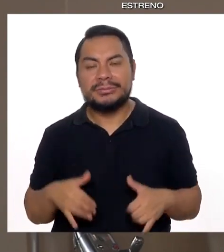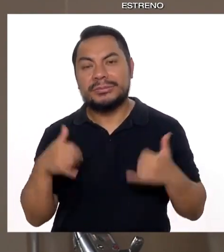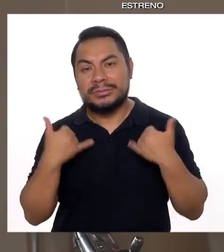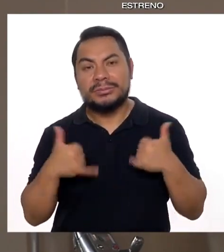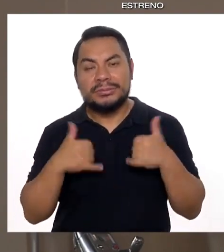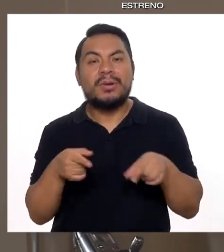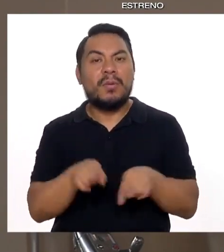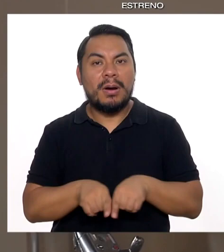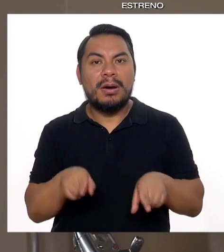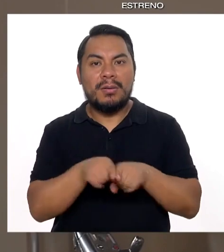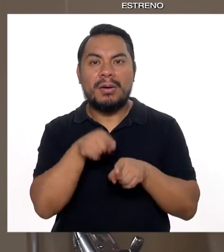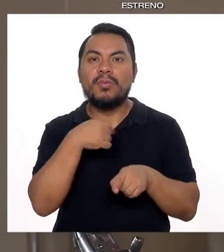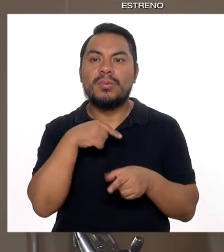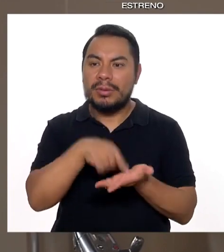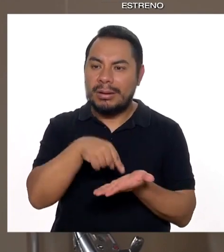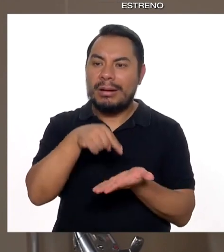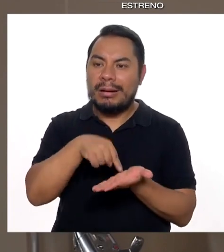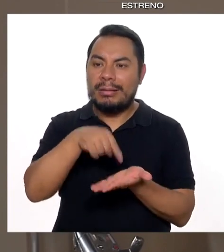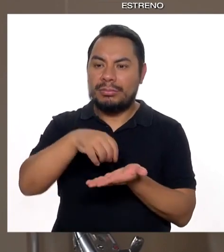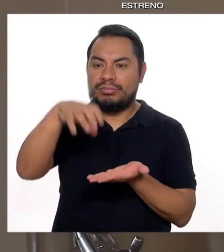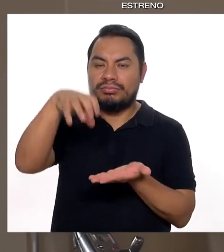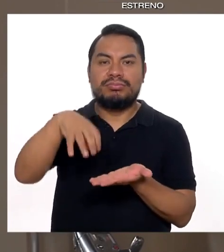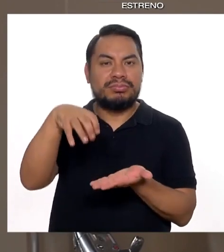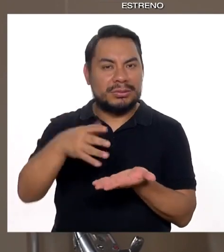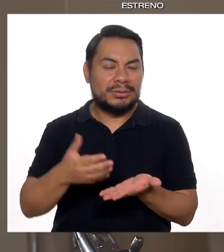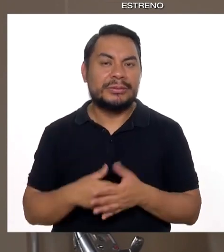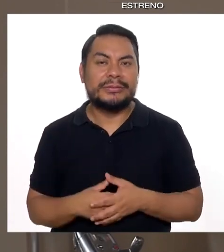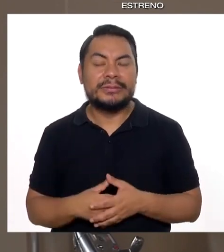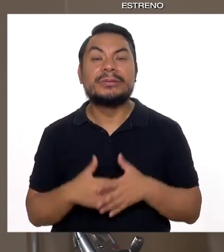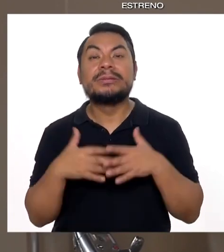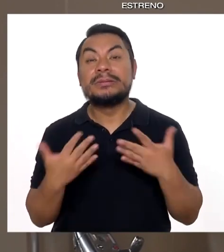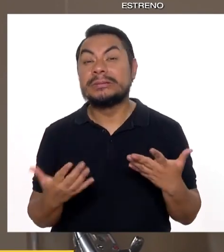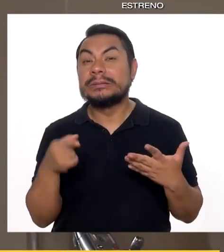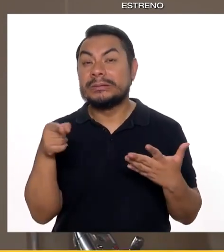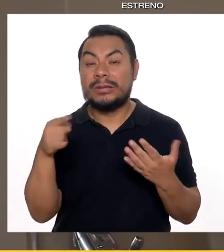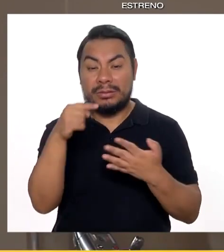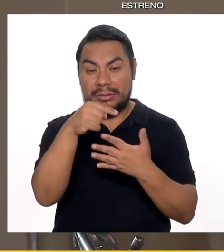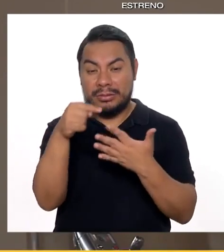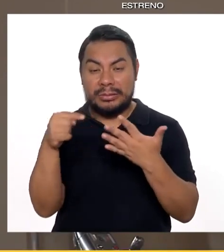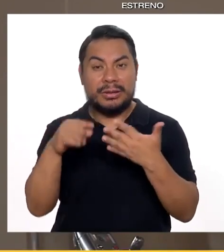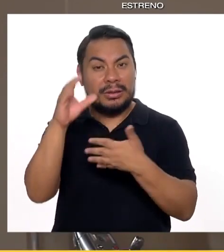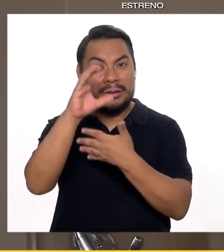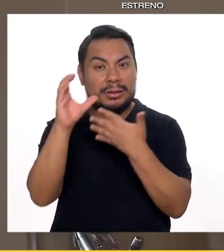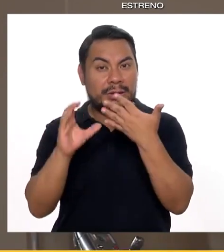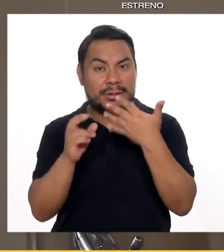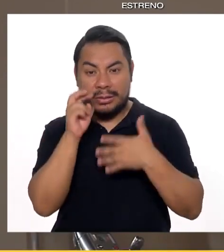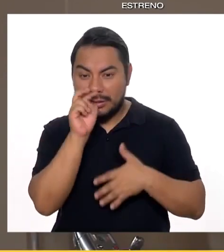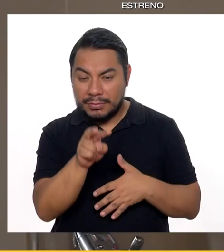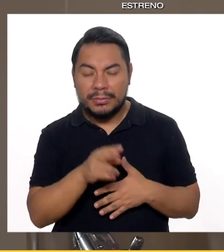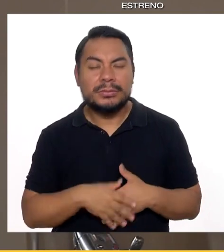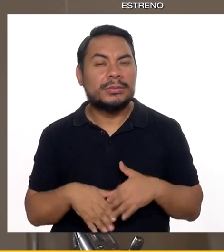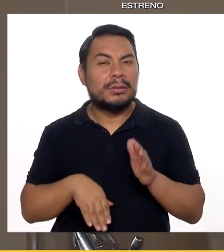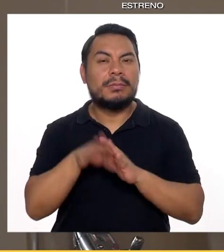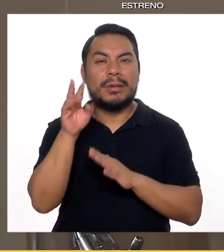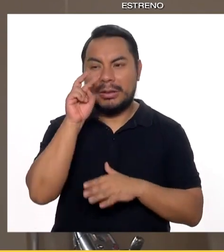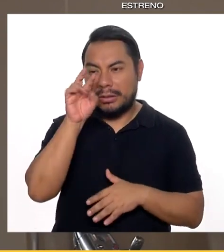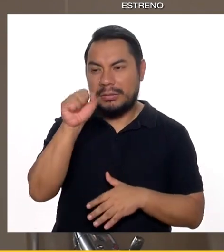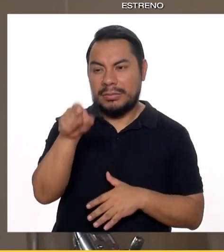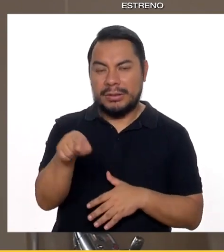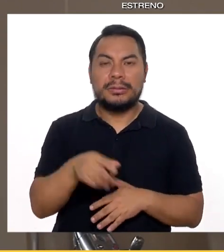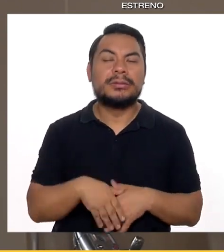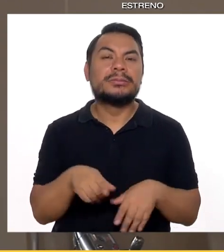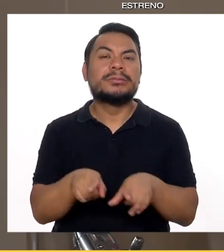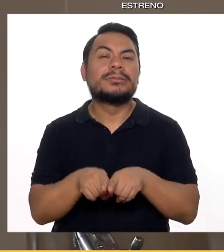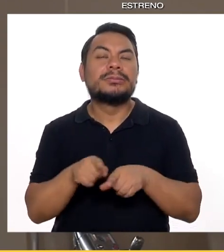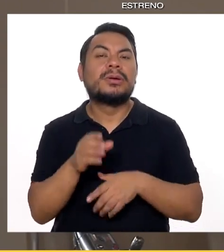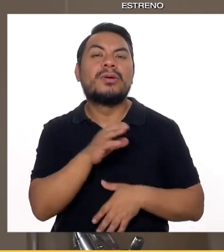juego repetitivo que se da en principio, ¿no? Entonces, digamos que esas pueden ser como las características más notables